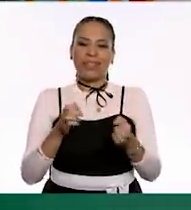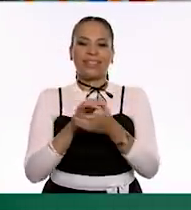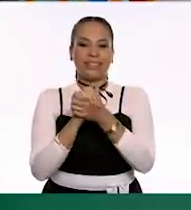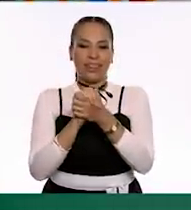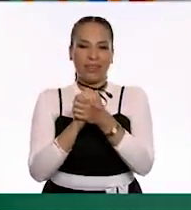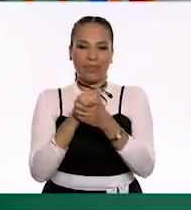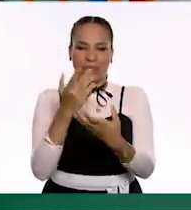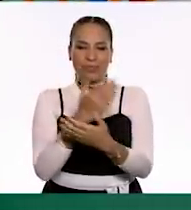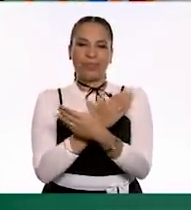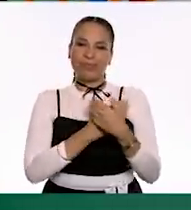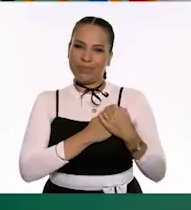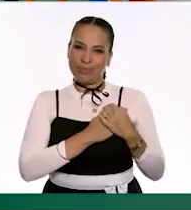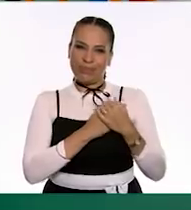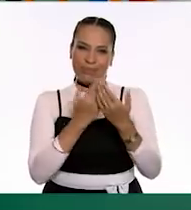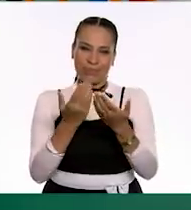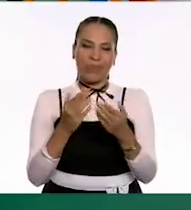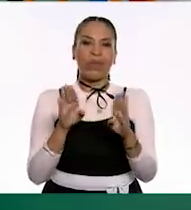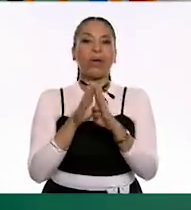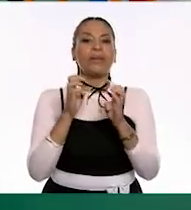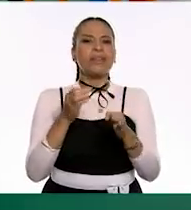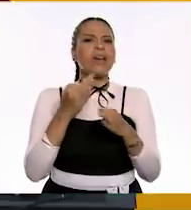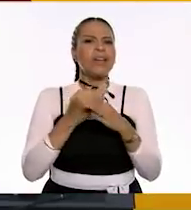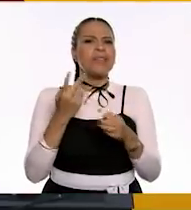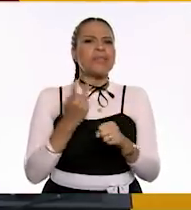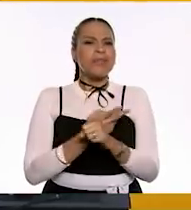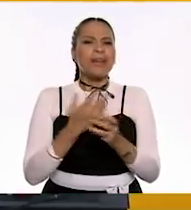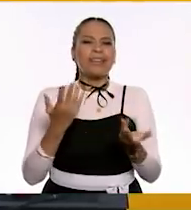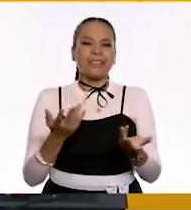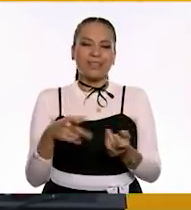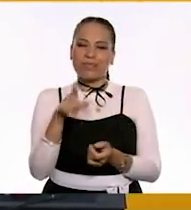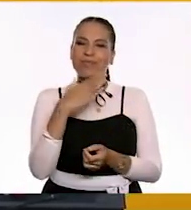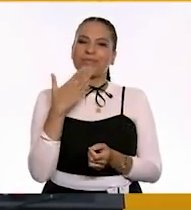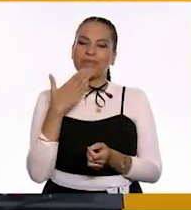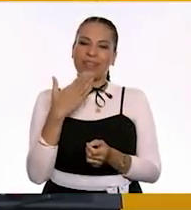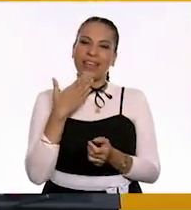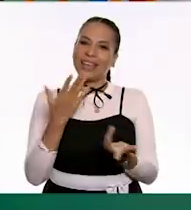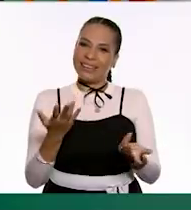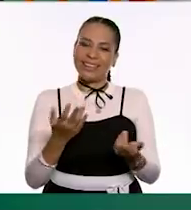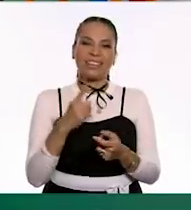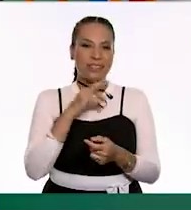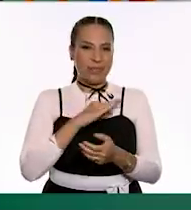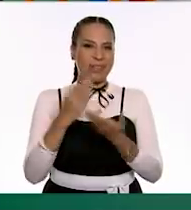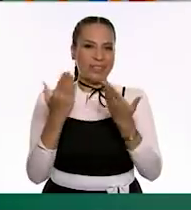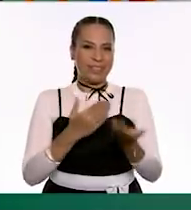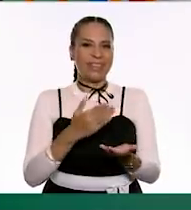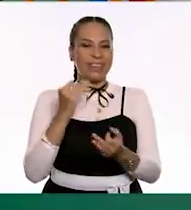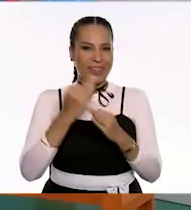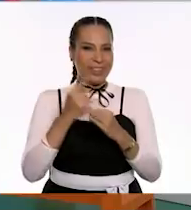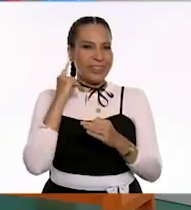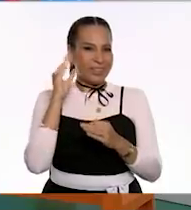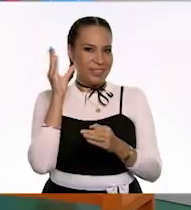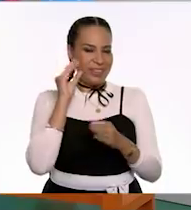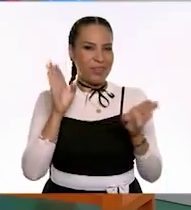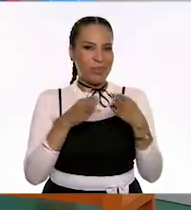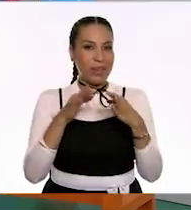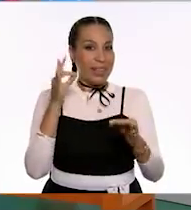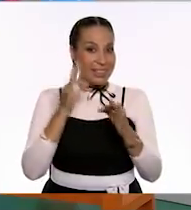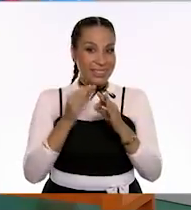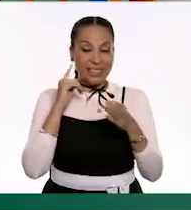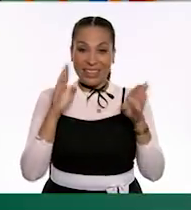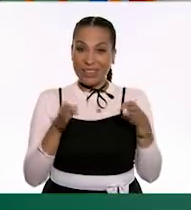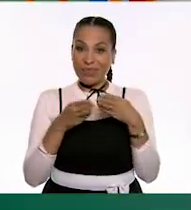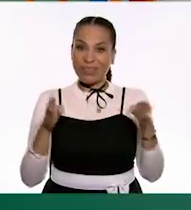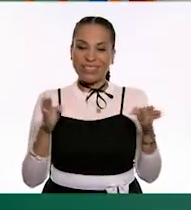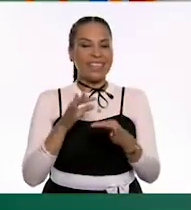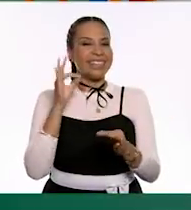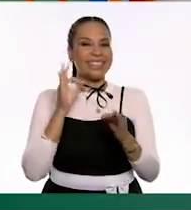con el corazón. ¿Qué tal? ¿Cómo se le están pasando, Muy bien. Muy bien, ya que llegaste vamos a escuchar música. Ah, ¿están listos para la música?